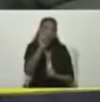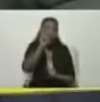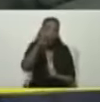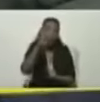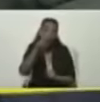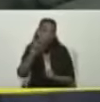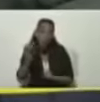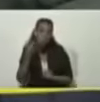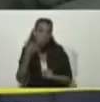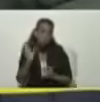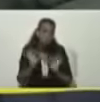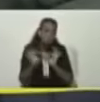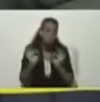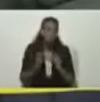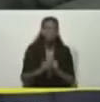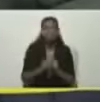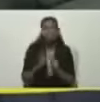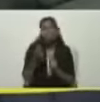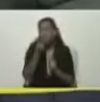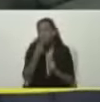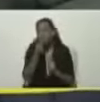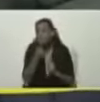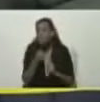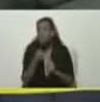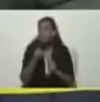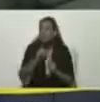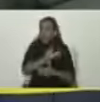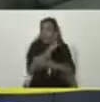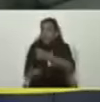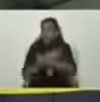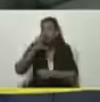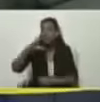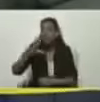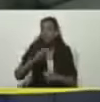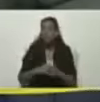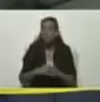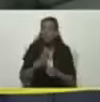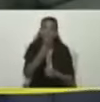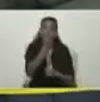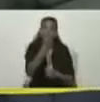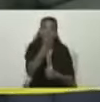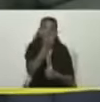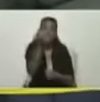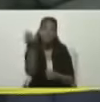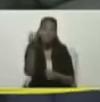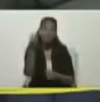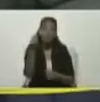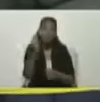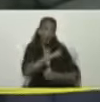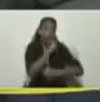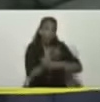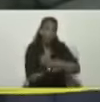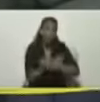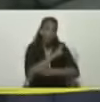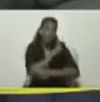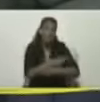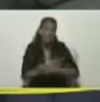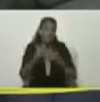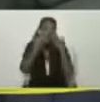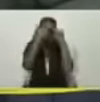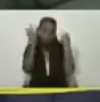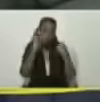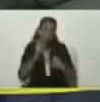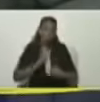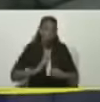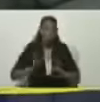por aquí. Un gramo. Si te tomas 20 gramos, por mucha vitamina que sé que sea, el